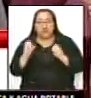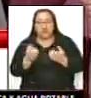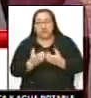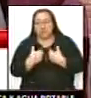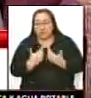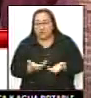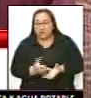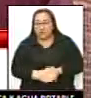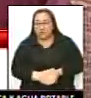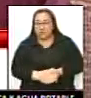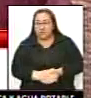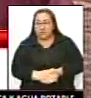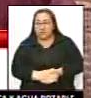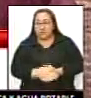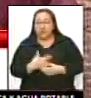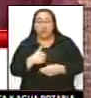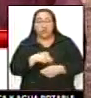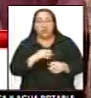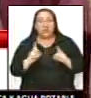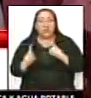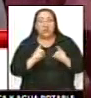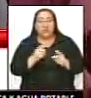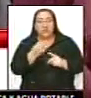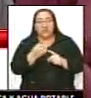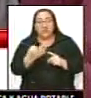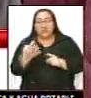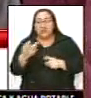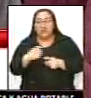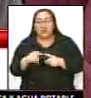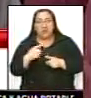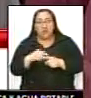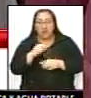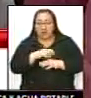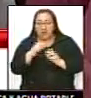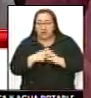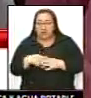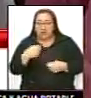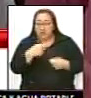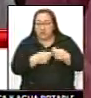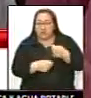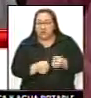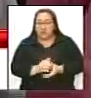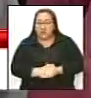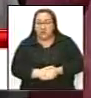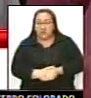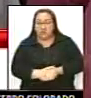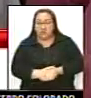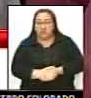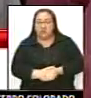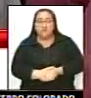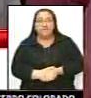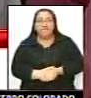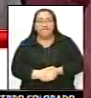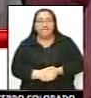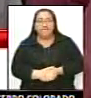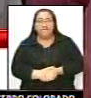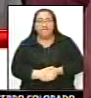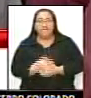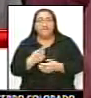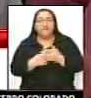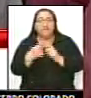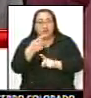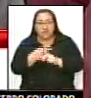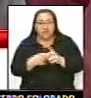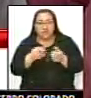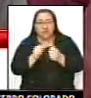República hemos debatido una serie de proyectos de inversión que han sido sumadas en casos